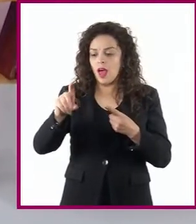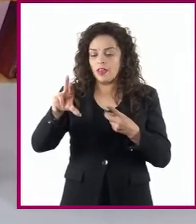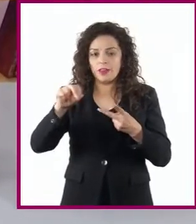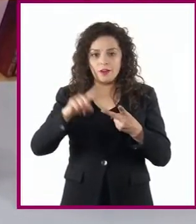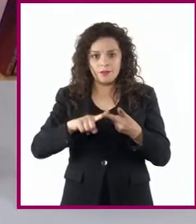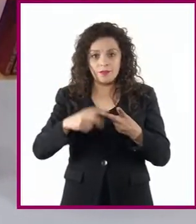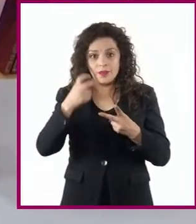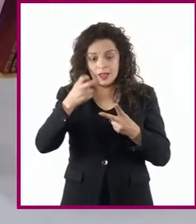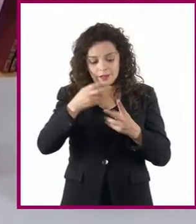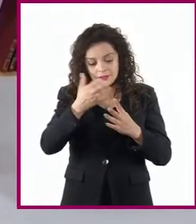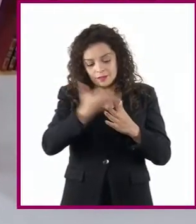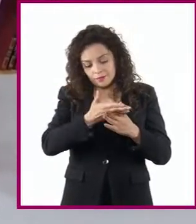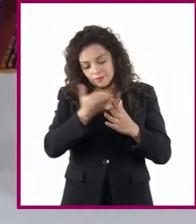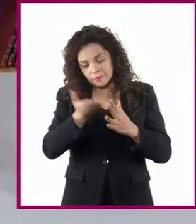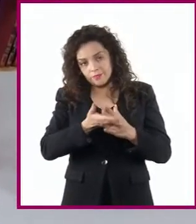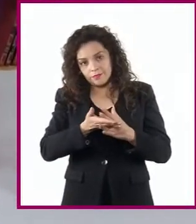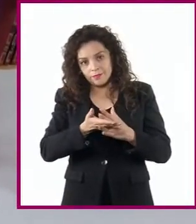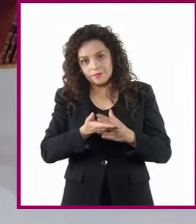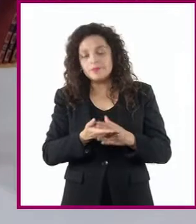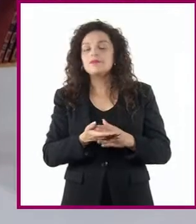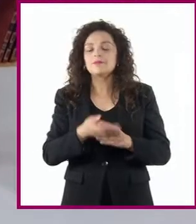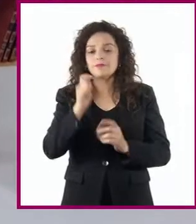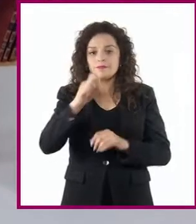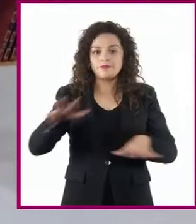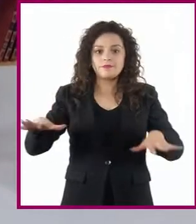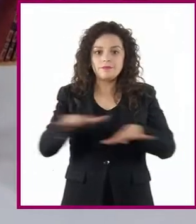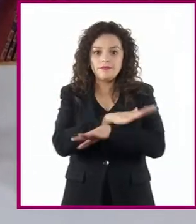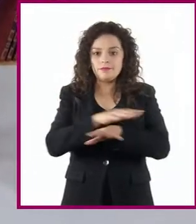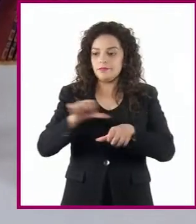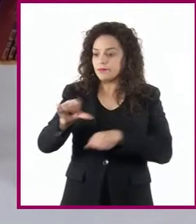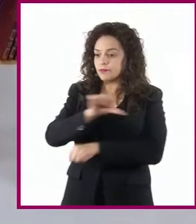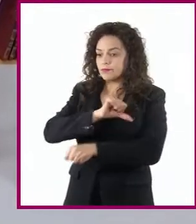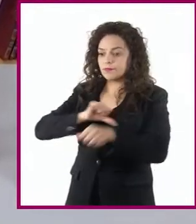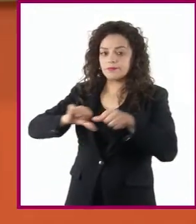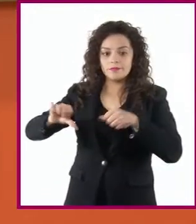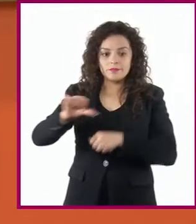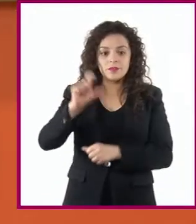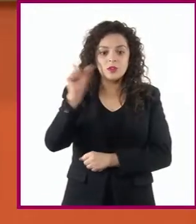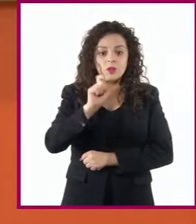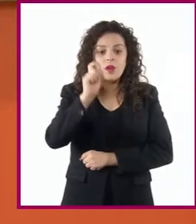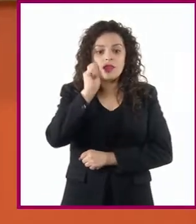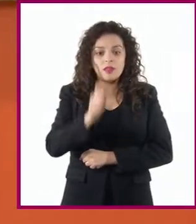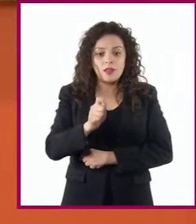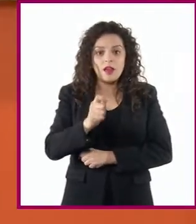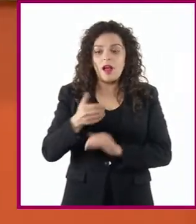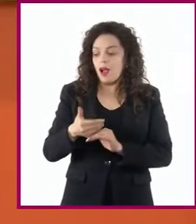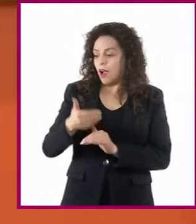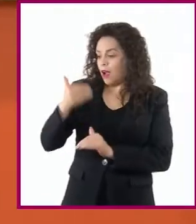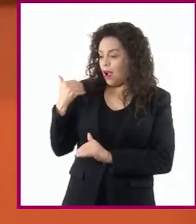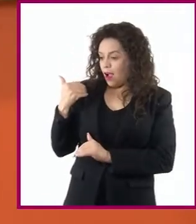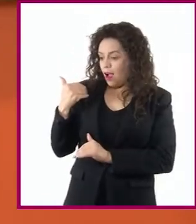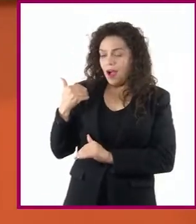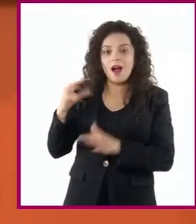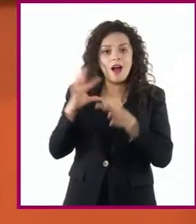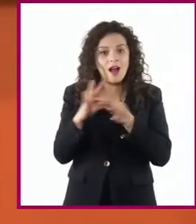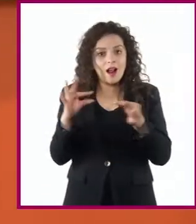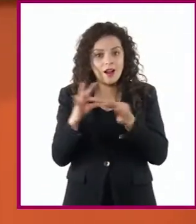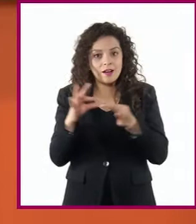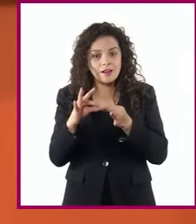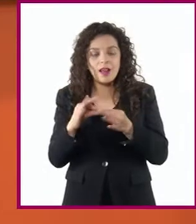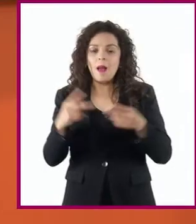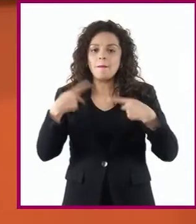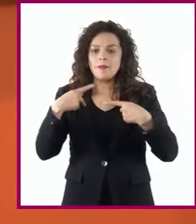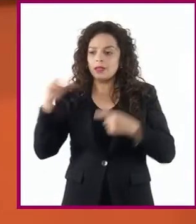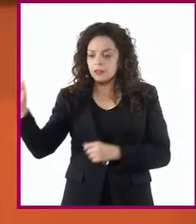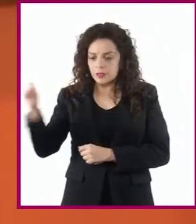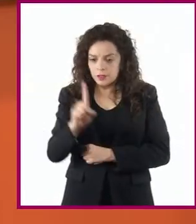los actos. Decimos que hay un cambio de escena cuando se produce el cambio sobre la escena anterior. Entra o sale un